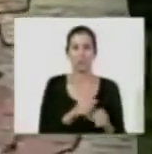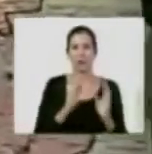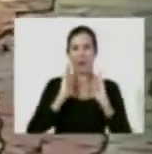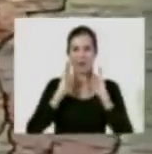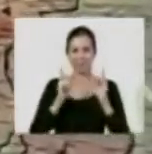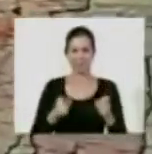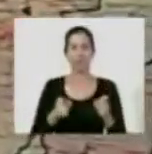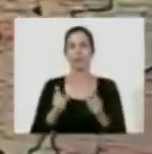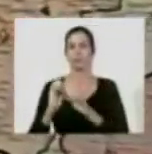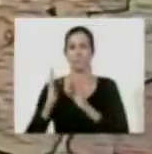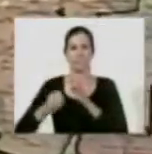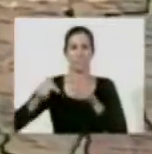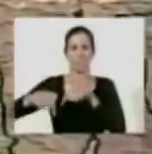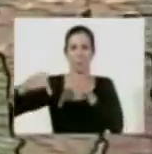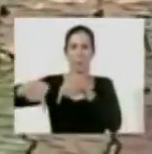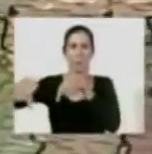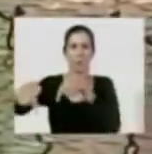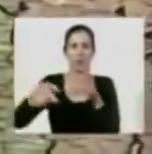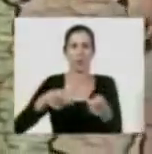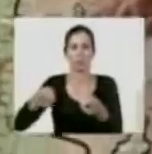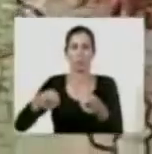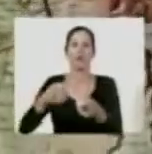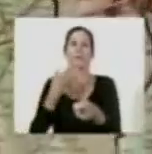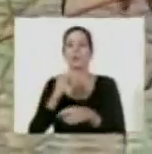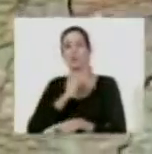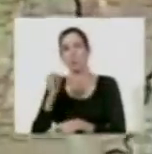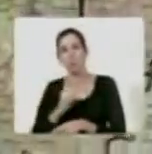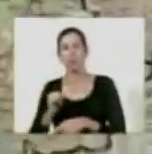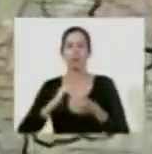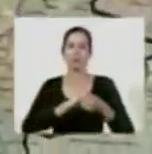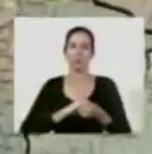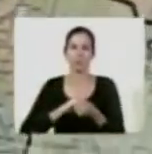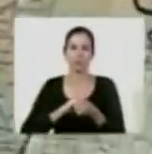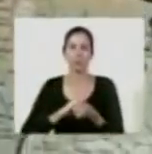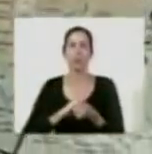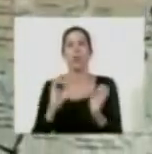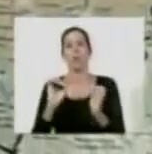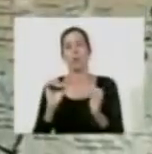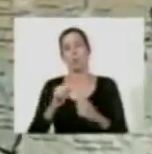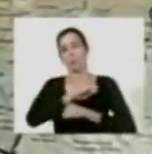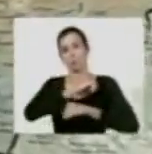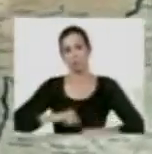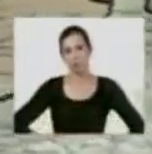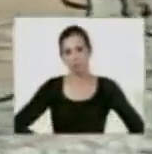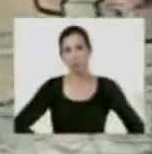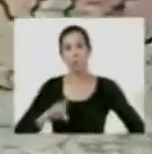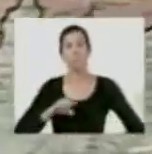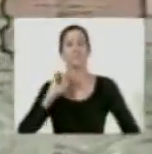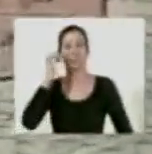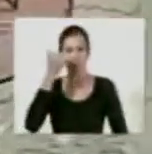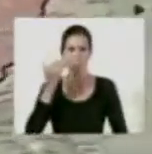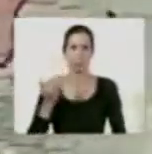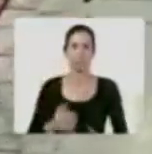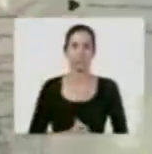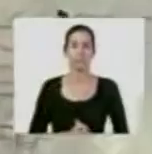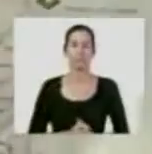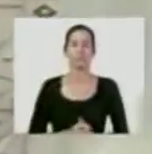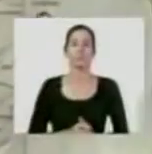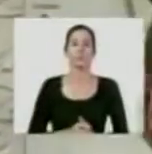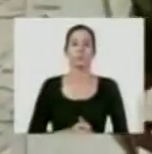vienen desde el estado Zulia, como ya lo mencioné, desde Trujillo, desde Portuguesa y desde Yaracuy,